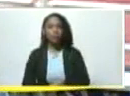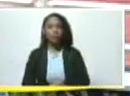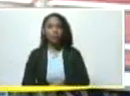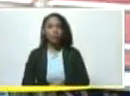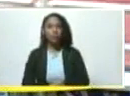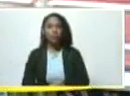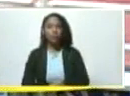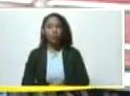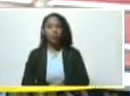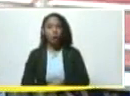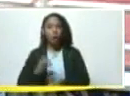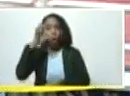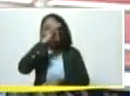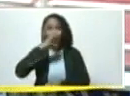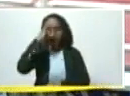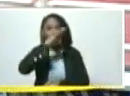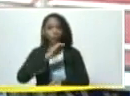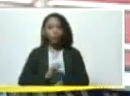Los puerquitos,